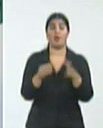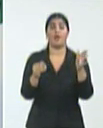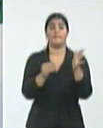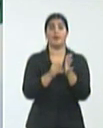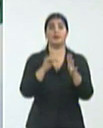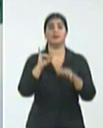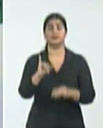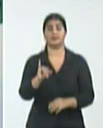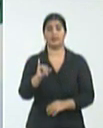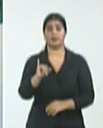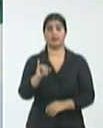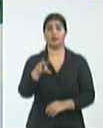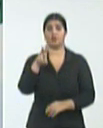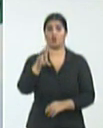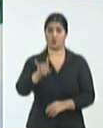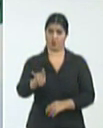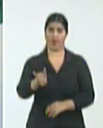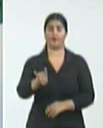1.629, que es el